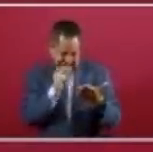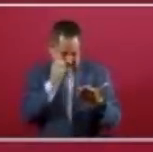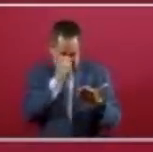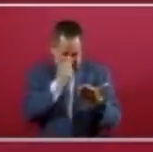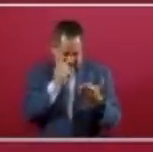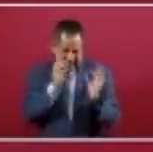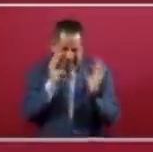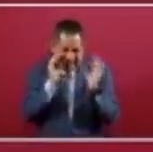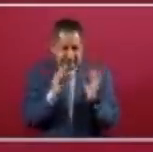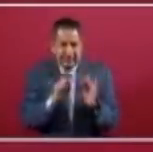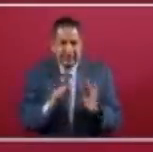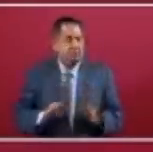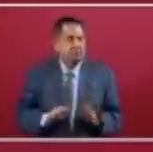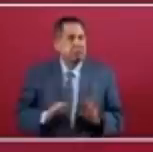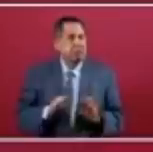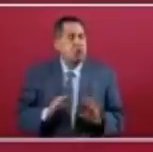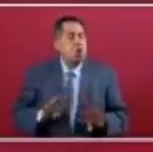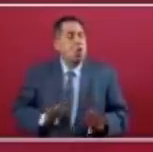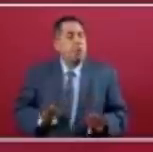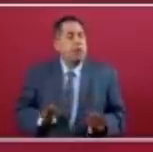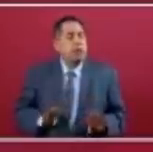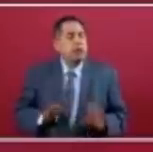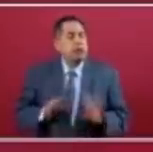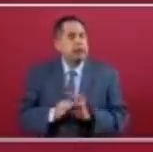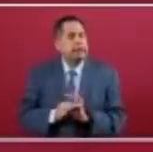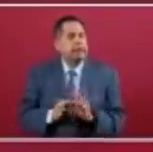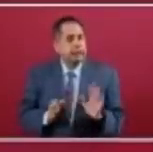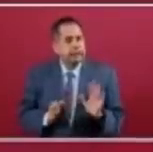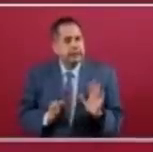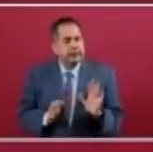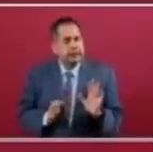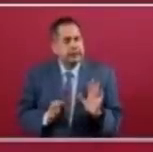de conformidad con la empresa